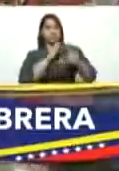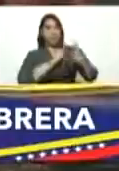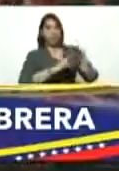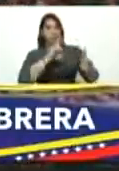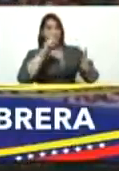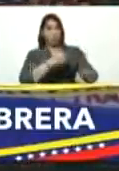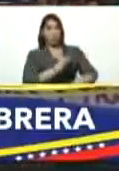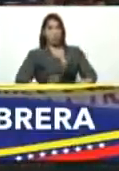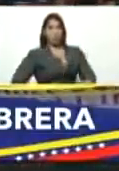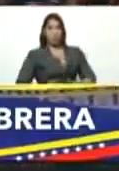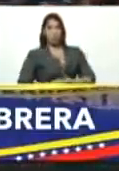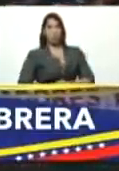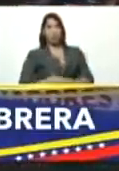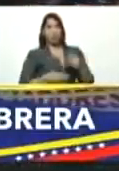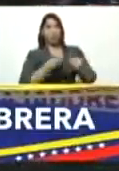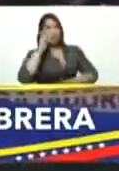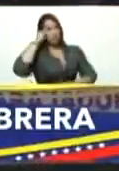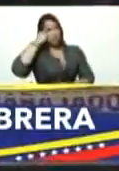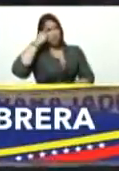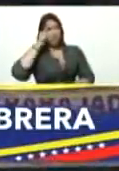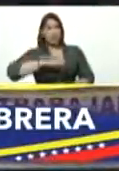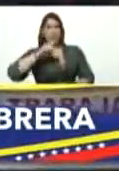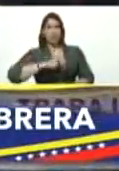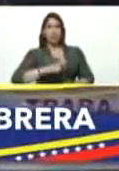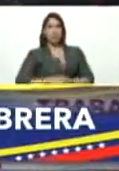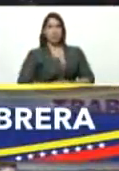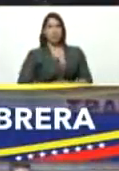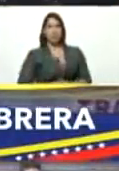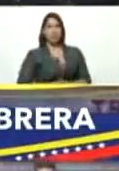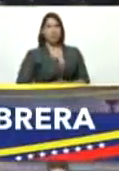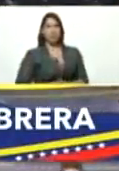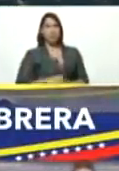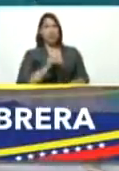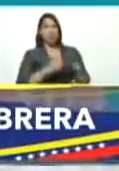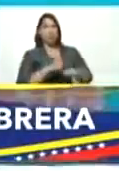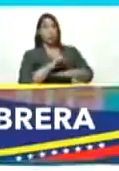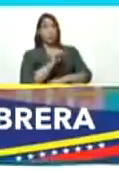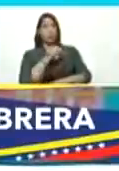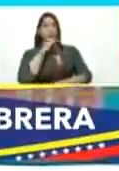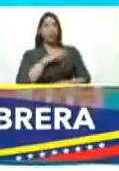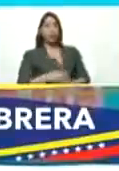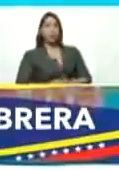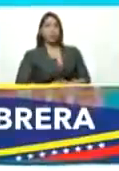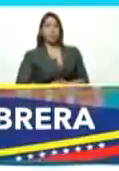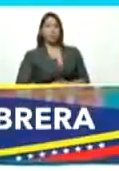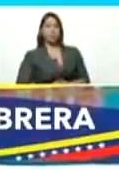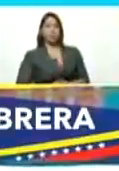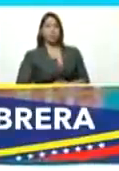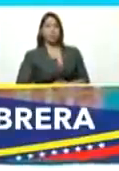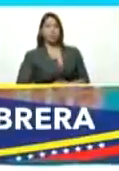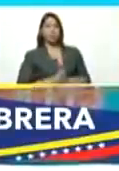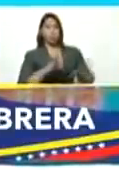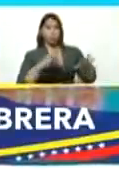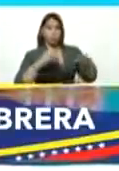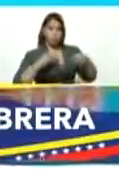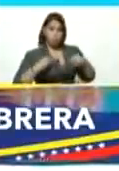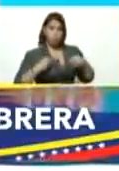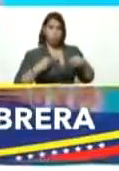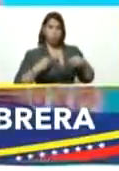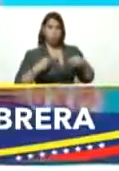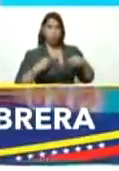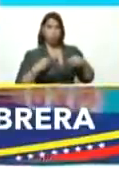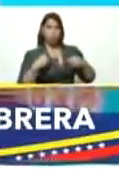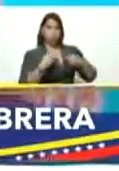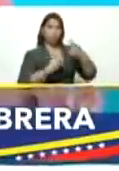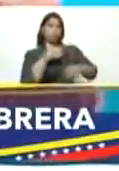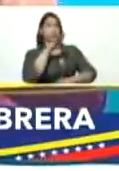presidente hacer una reflexión necesaria en algún momento de la historia le tocaran a las generaciones